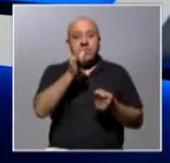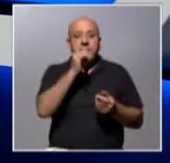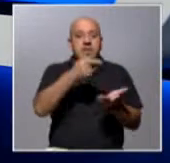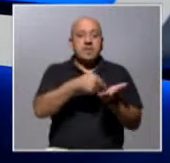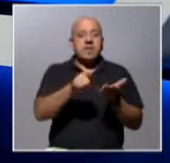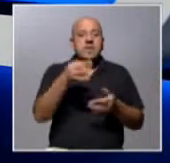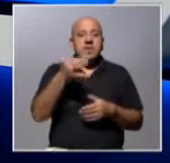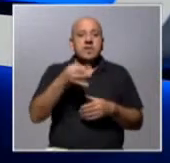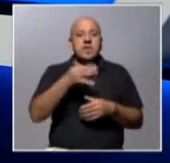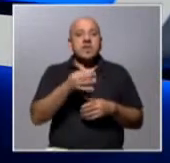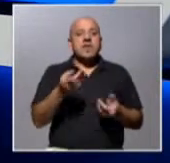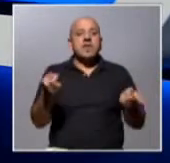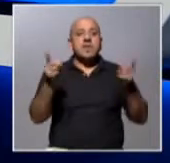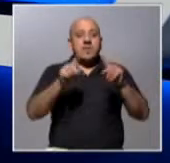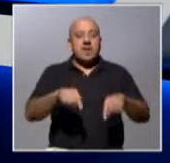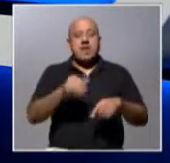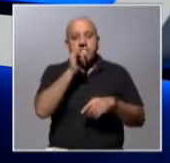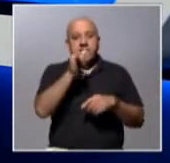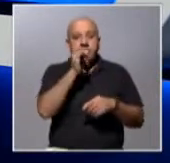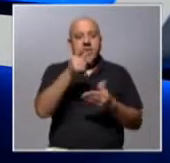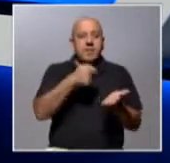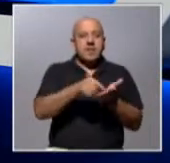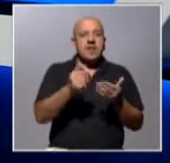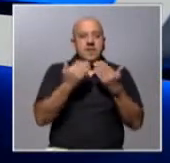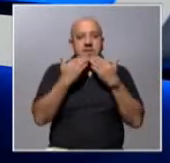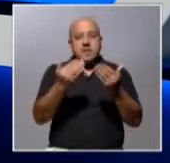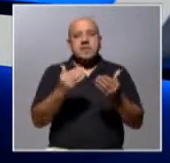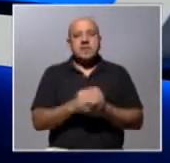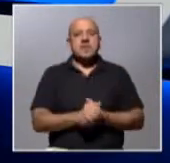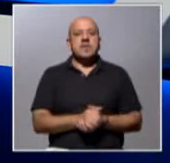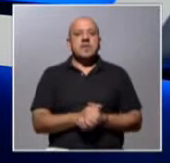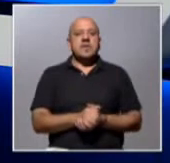enseguida después llega Informe Capital con todas las noticias. Gracias.